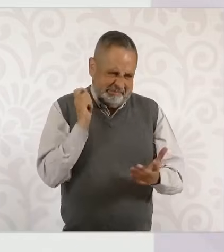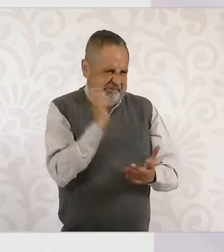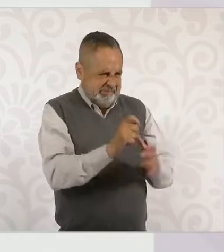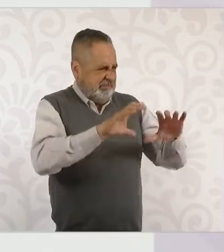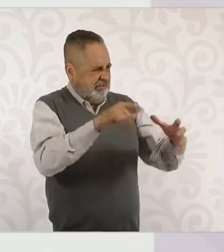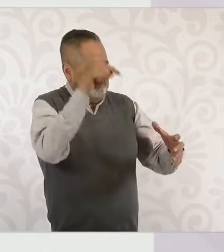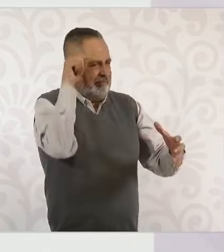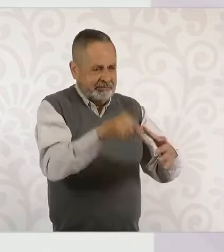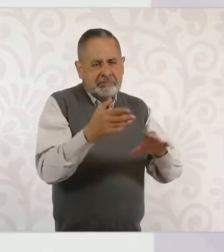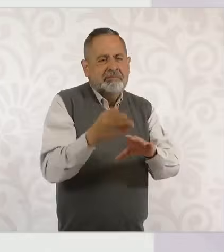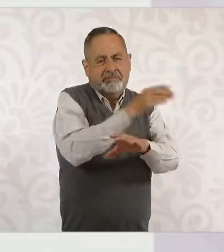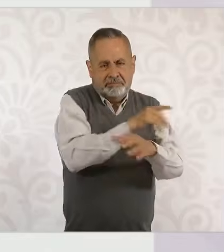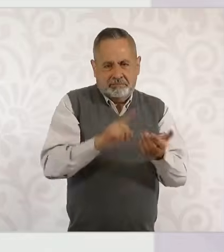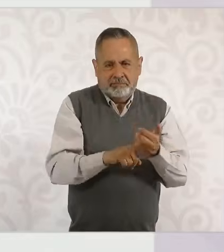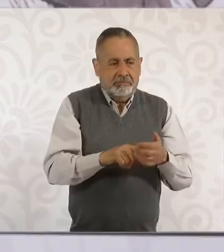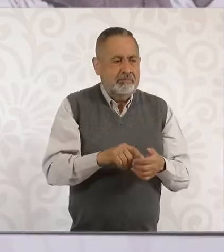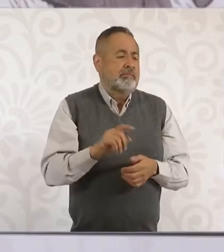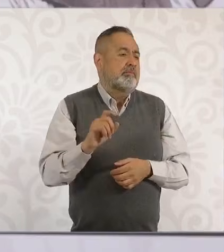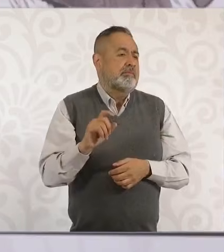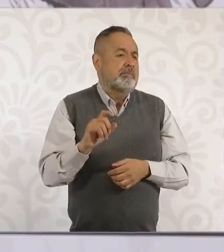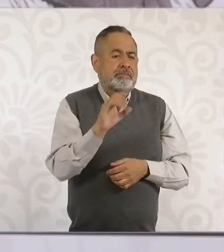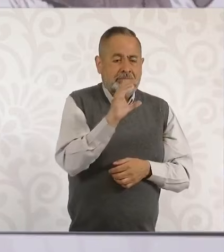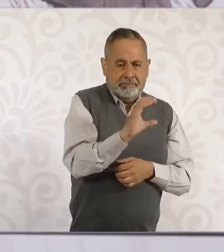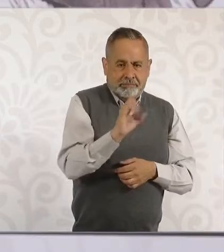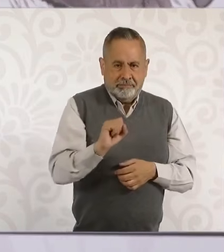de lo que fue el PRIAN desde Salinas de Gortari,